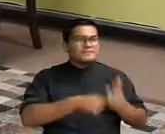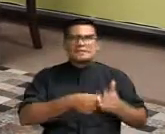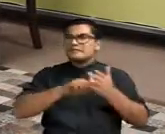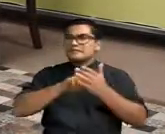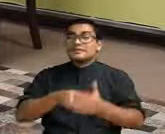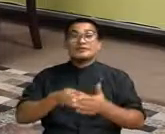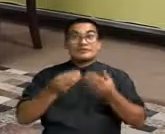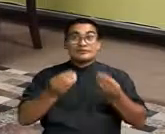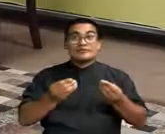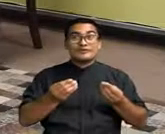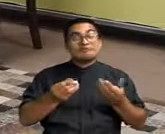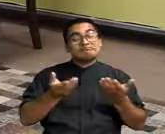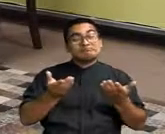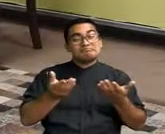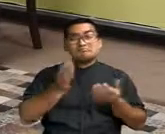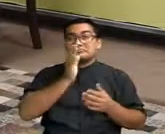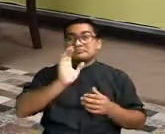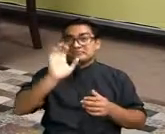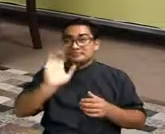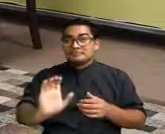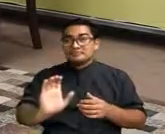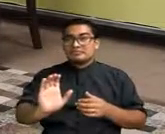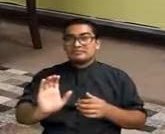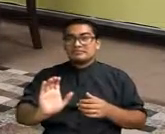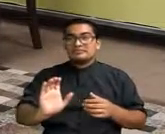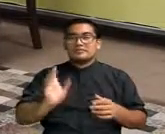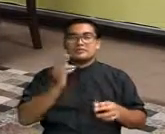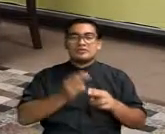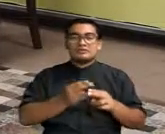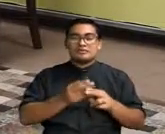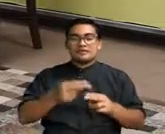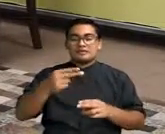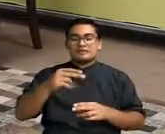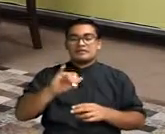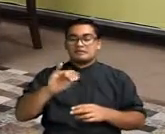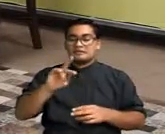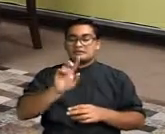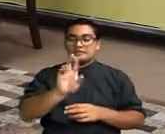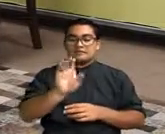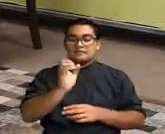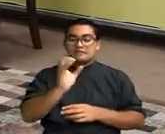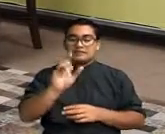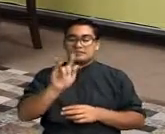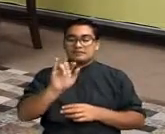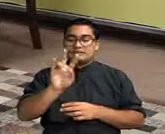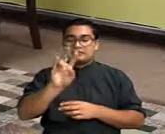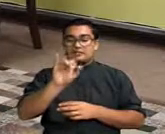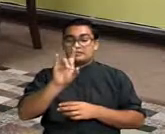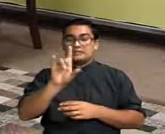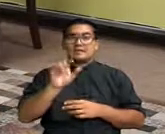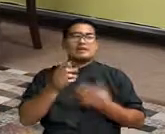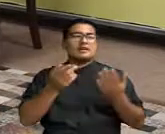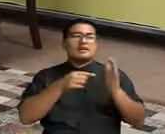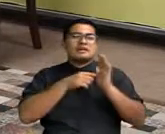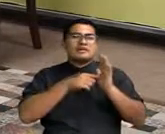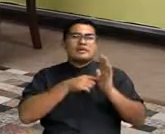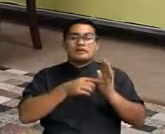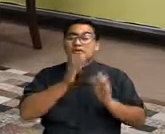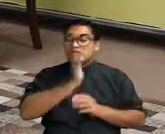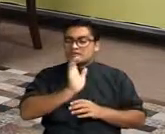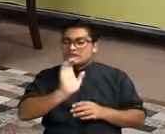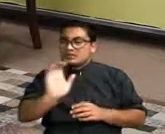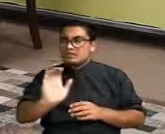Entonces generalmente son diagnosticados como un trastorno de déficit de atención con hiperactividad en ese momento. ¿La violencia tiene algo que ver? Por ejemplo, un niño que